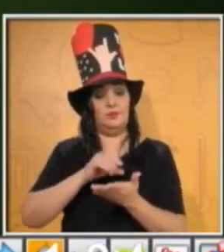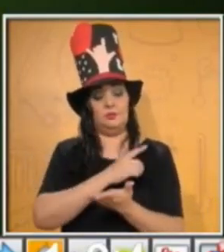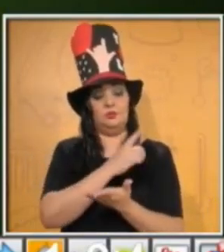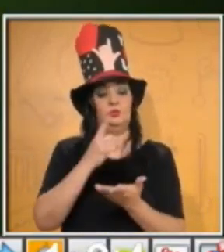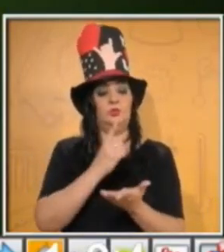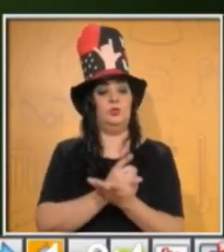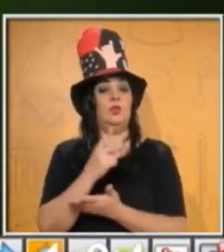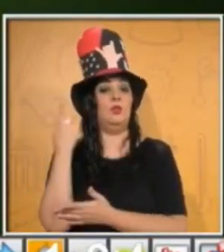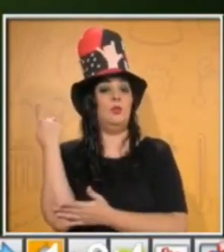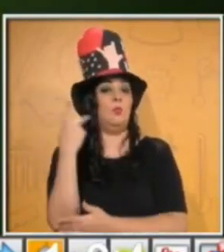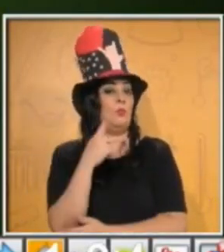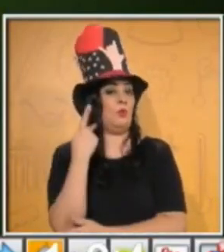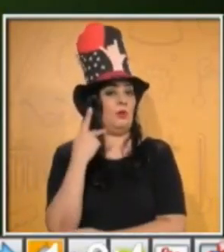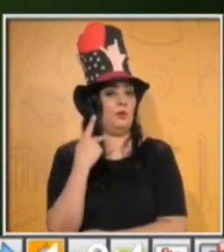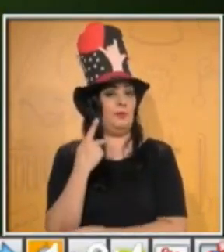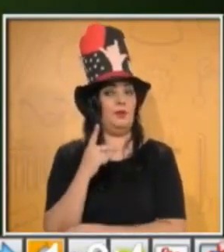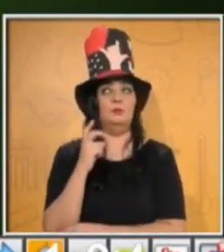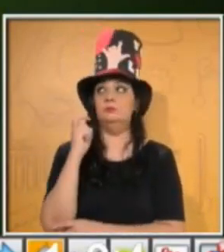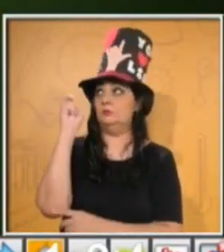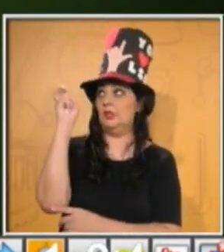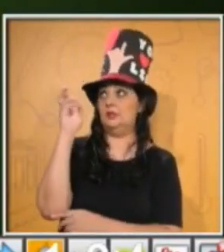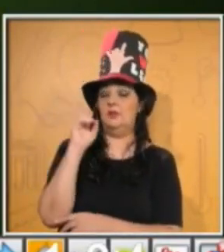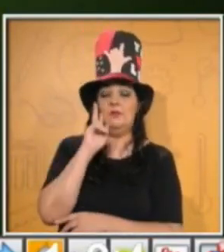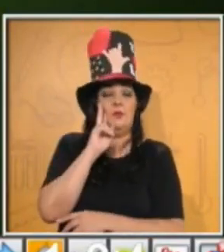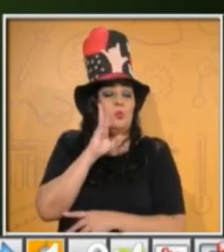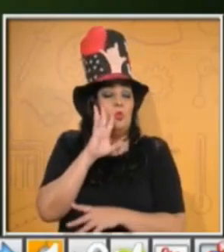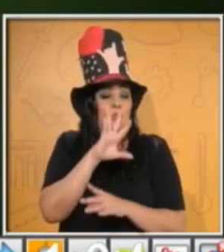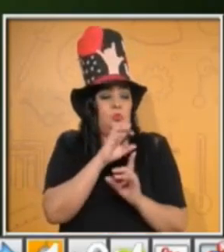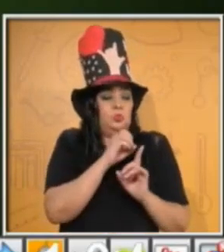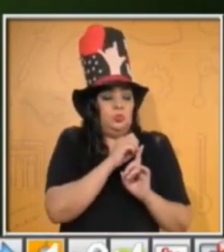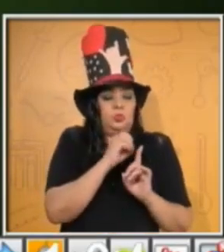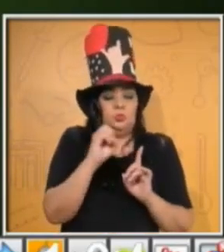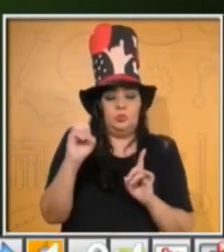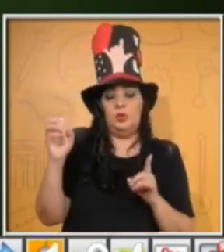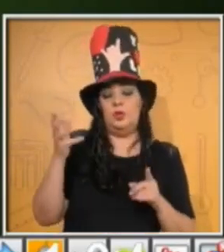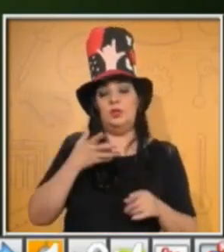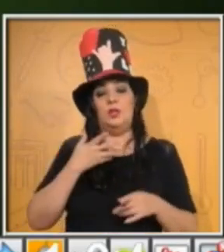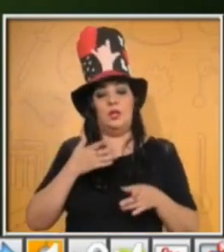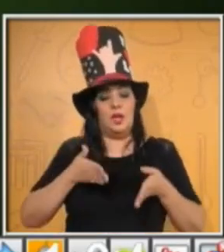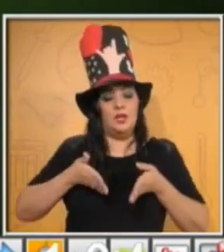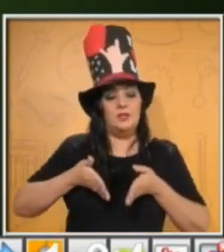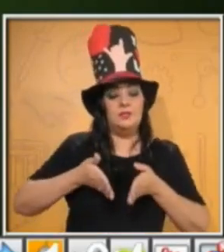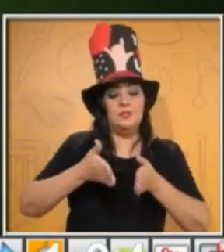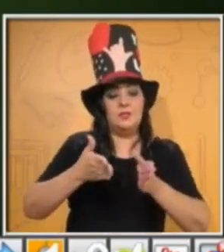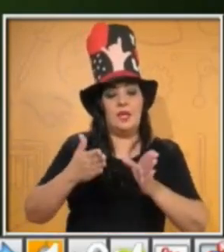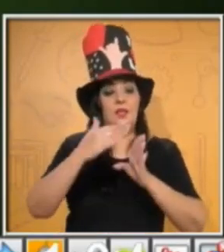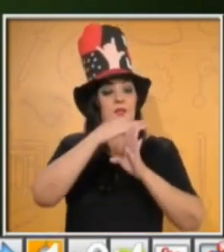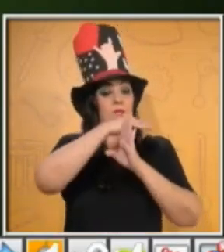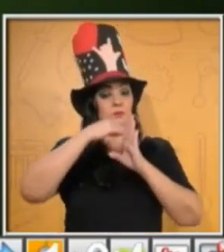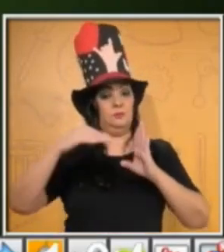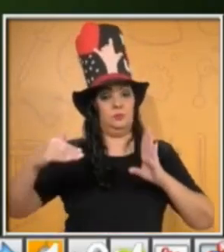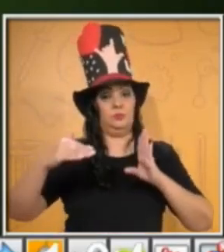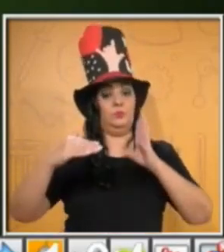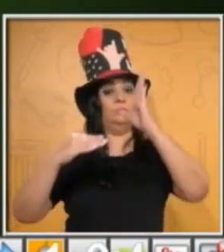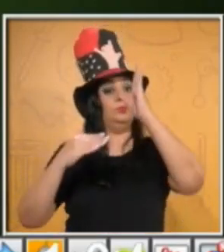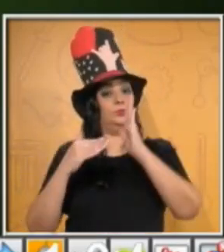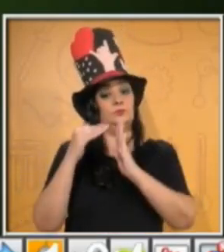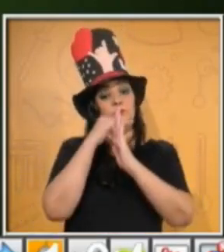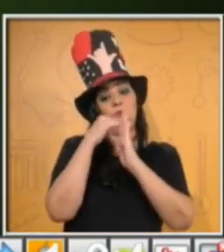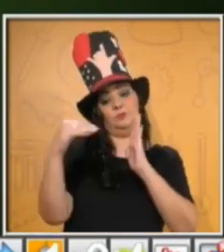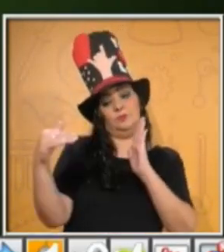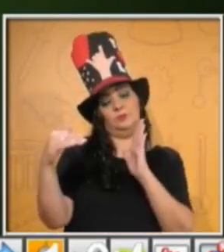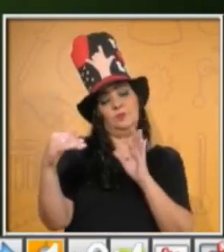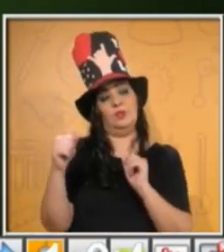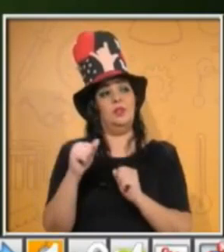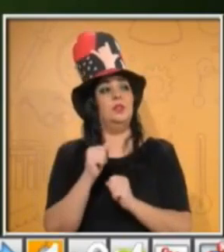Puebla. Ese mapa se ve muy ordenadito, maestro, porque tiene las calles de manera horizontal y vertical, las